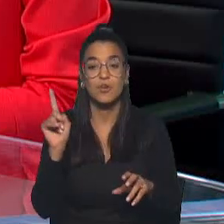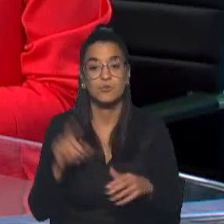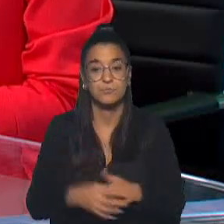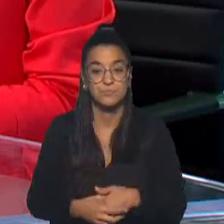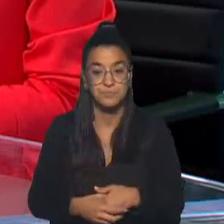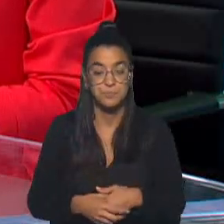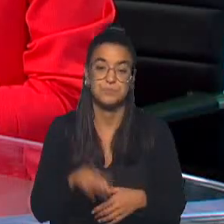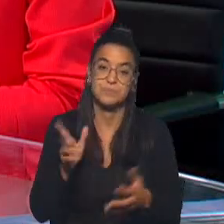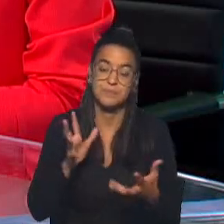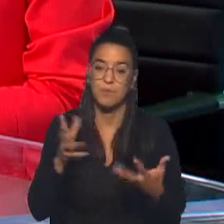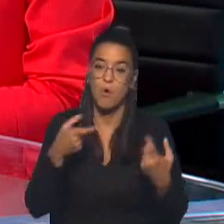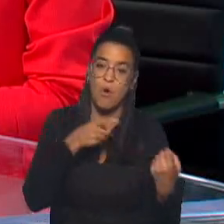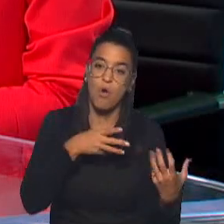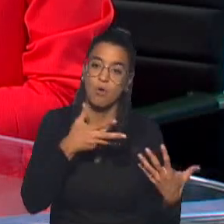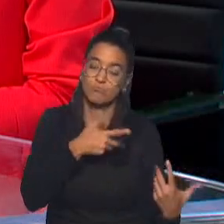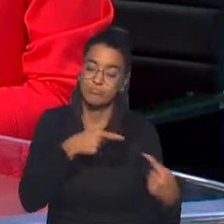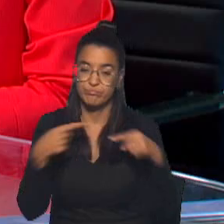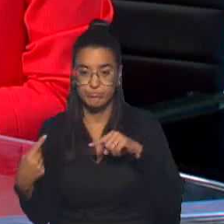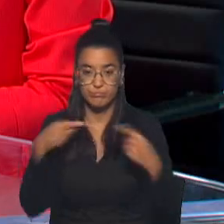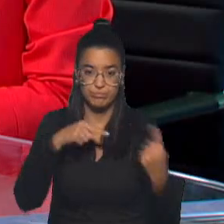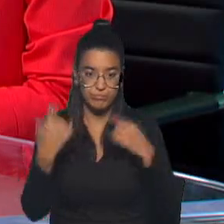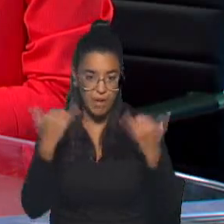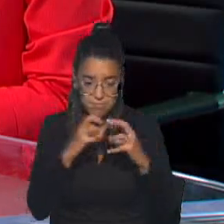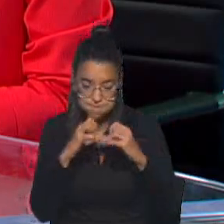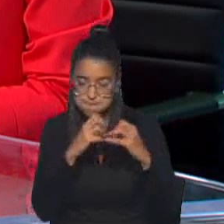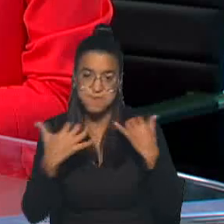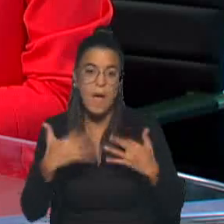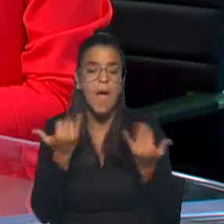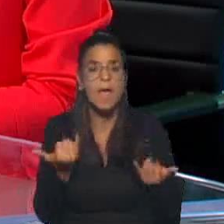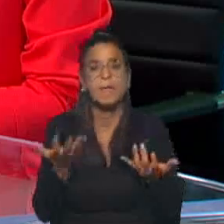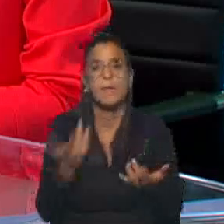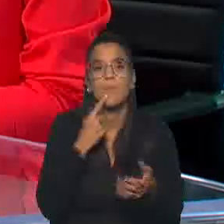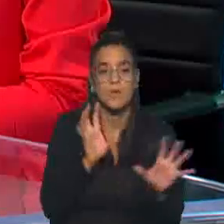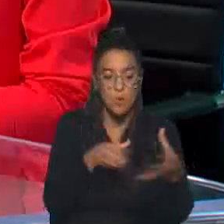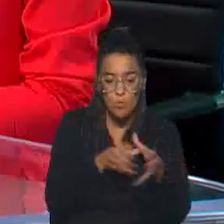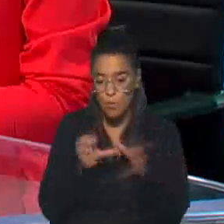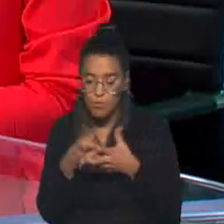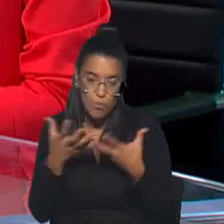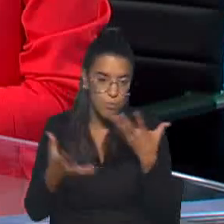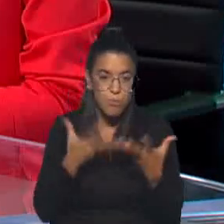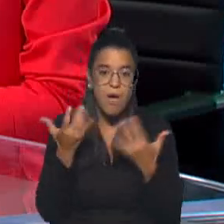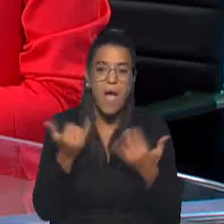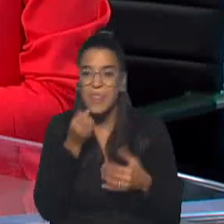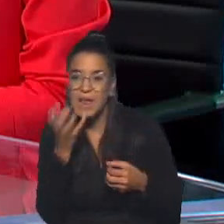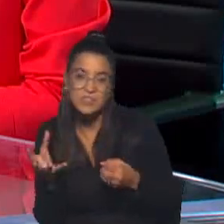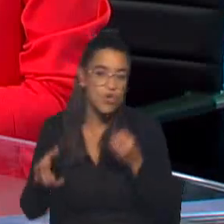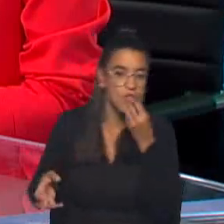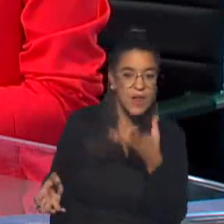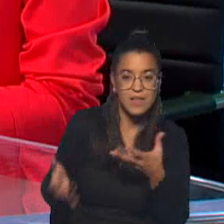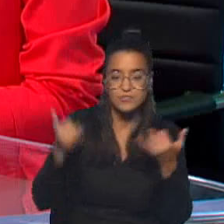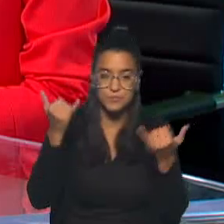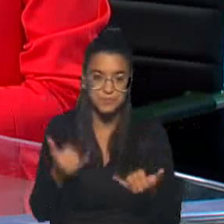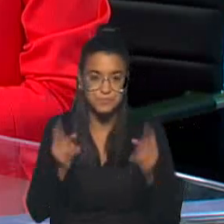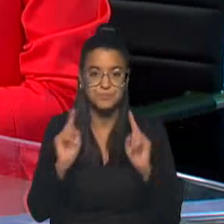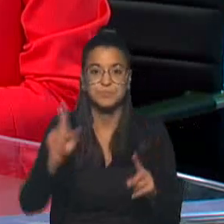pero hay desgastes, ¿no?, que se van generando, sobre todo cuando desde un sector o de otro siempre hay alguna declaración. Tuvimos